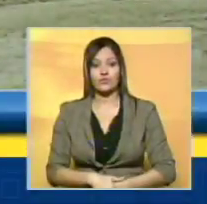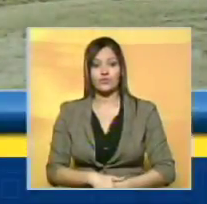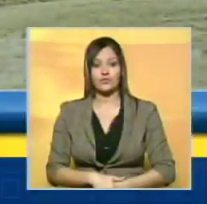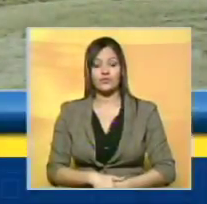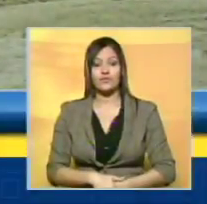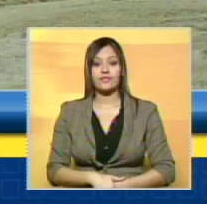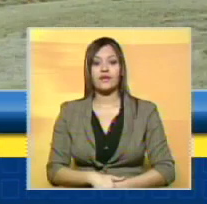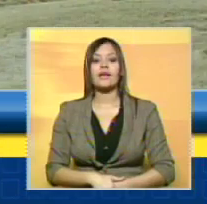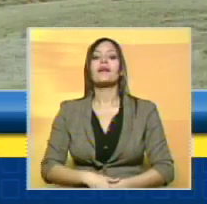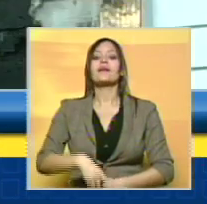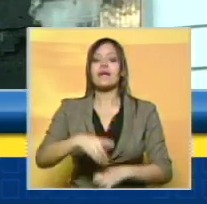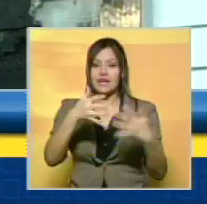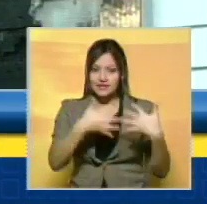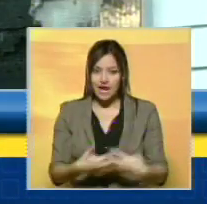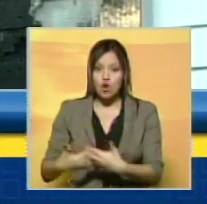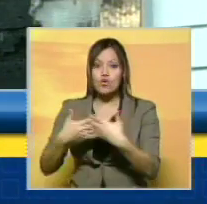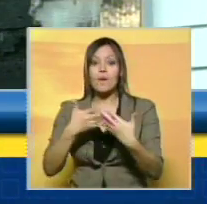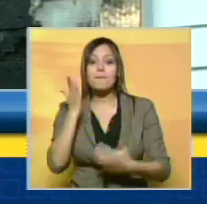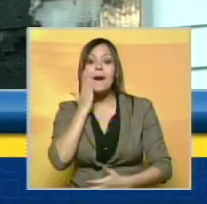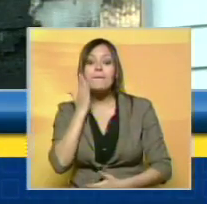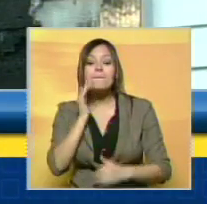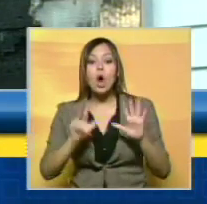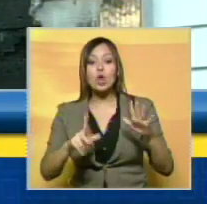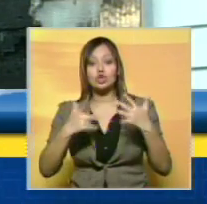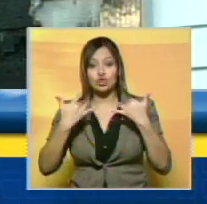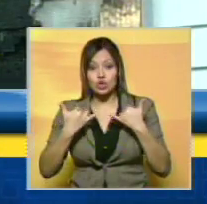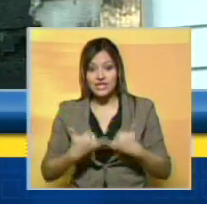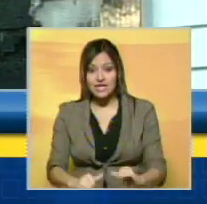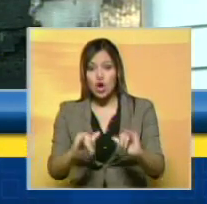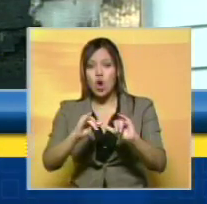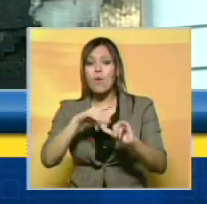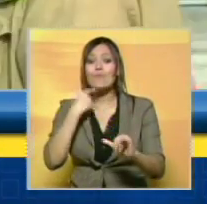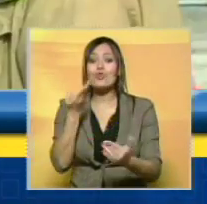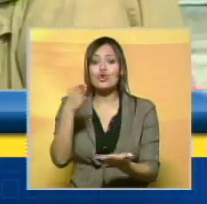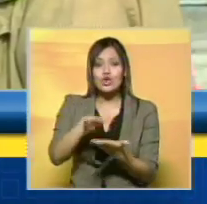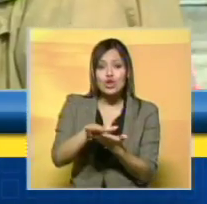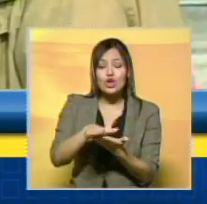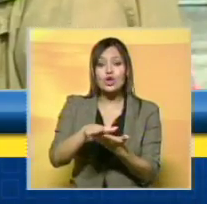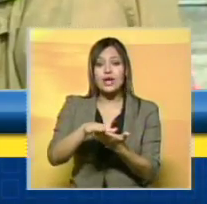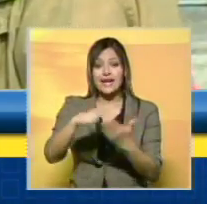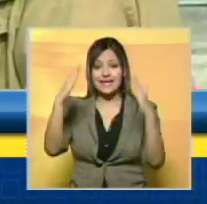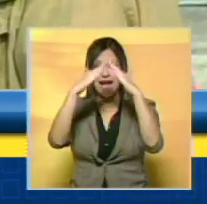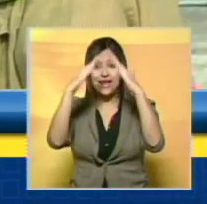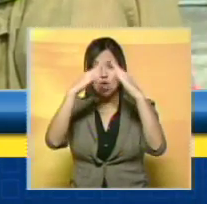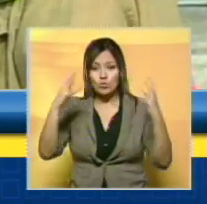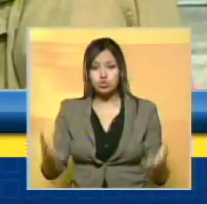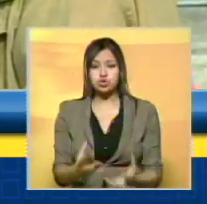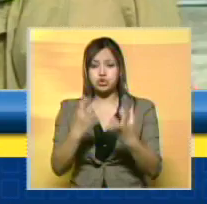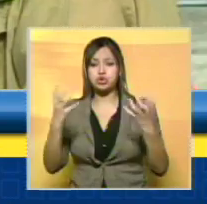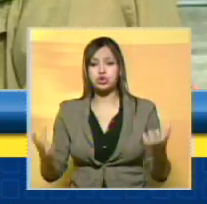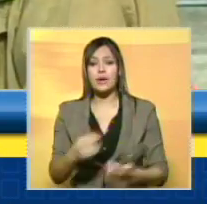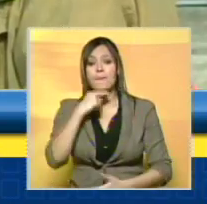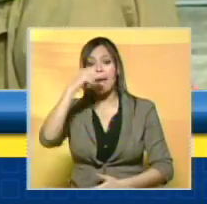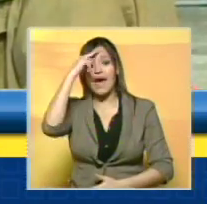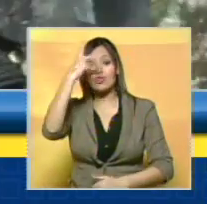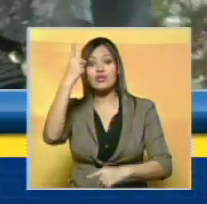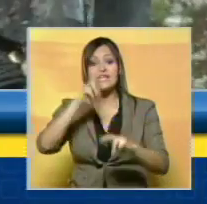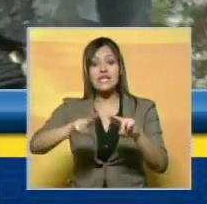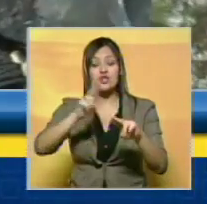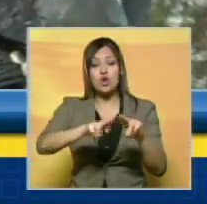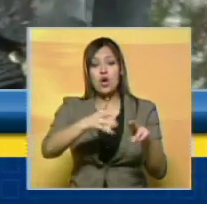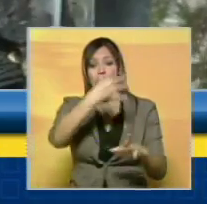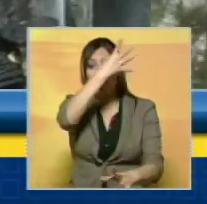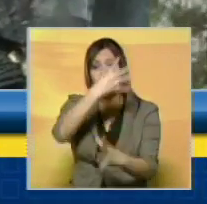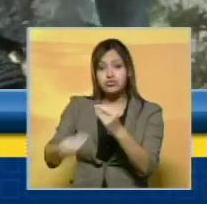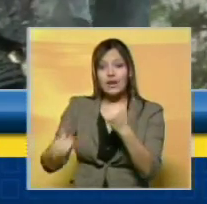En Estados Unidos, una madre y sus 8 hijos fallecieron en el incendio de su casa en Kentucky. El padre y un niño lograron escapar de las llamas